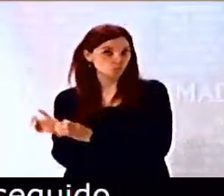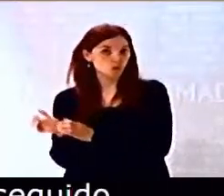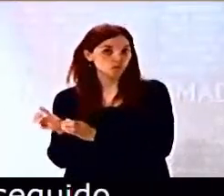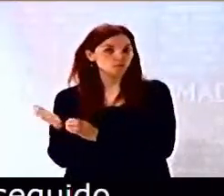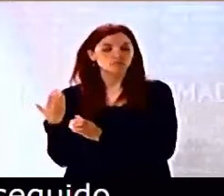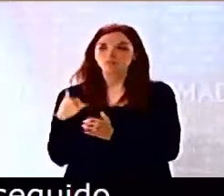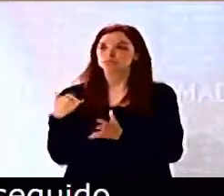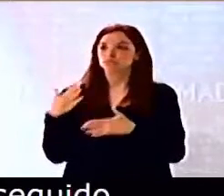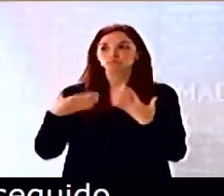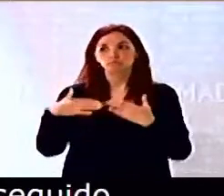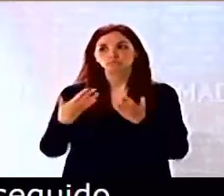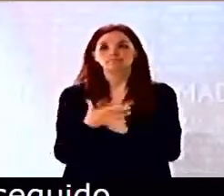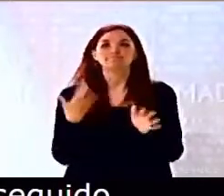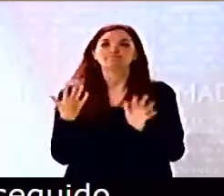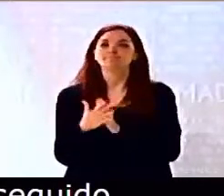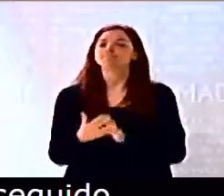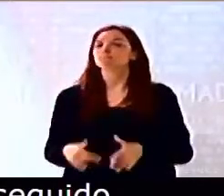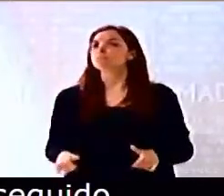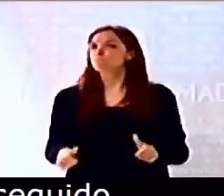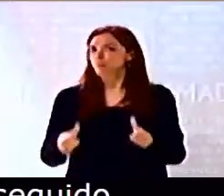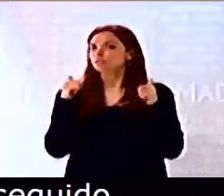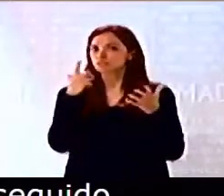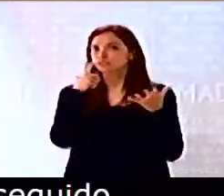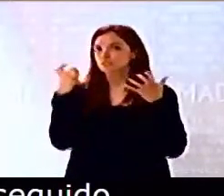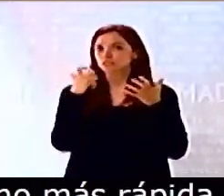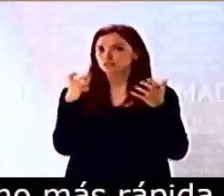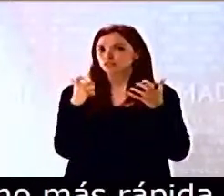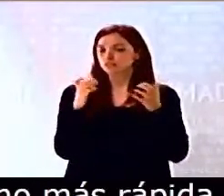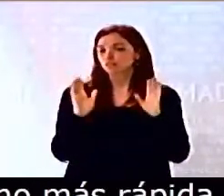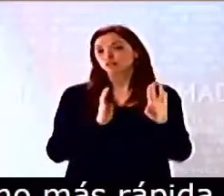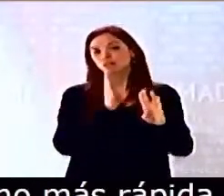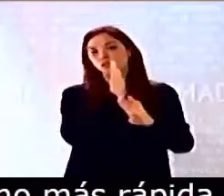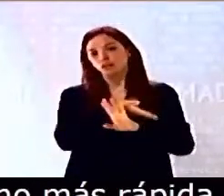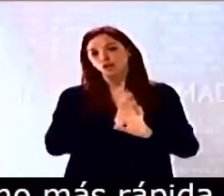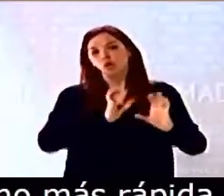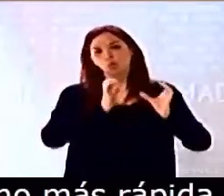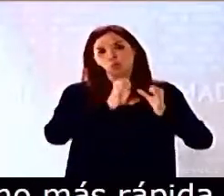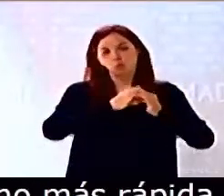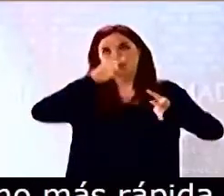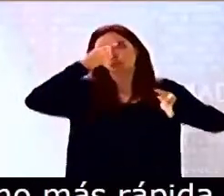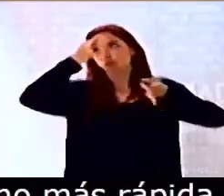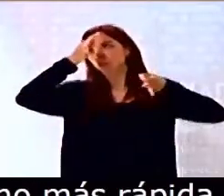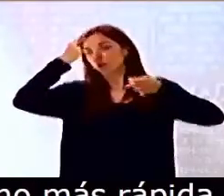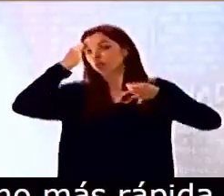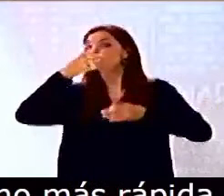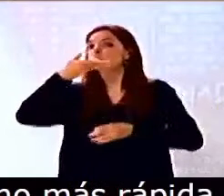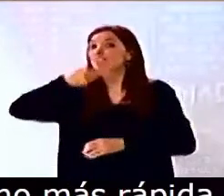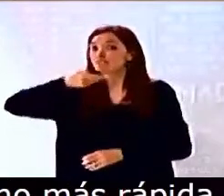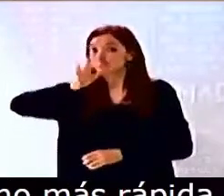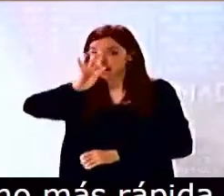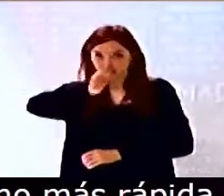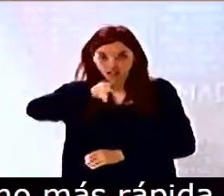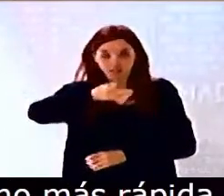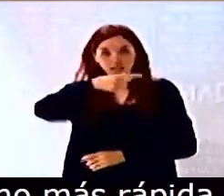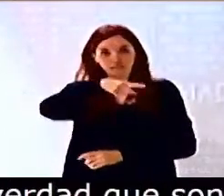la cosa ha ido muchísimo más rápida que cuando vamos a determinados grupos que, si bien es verdad que son esenciales,